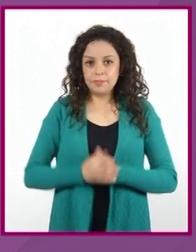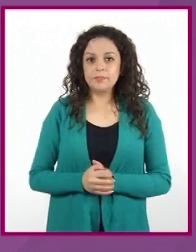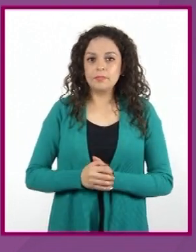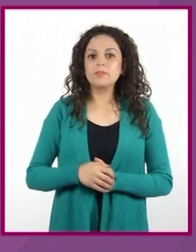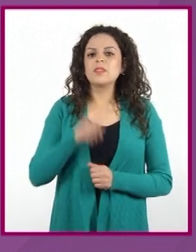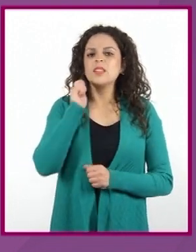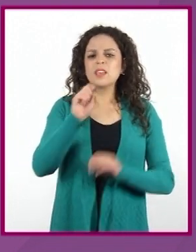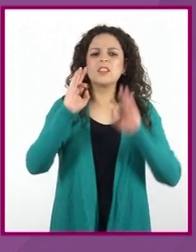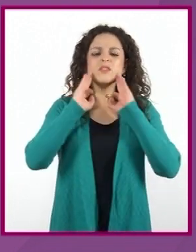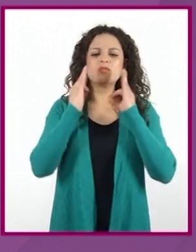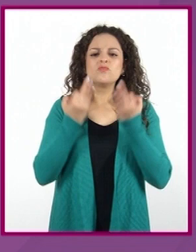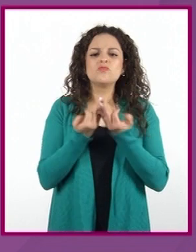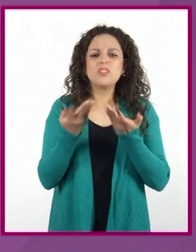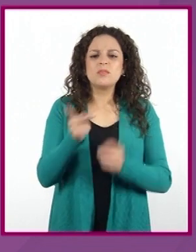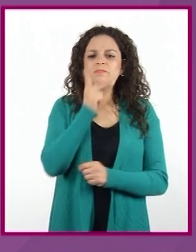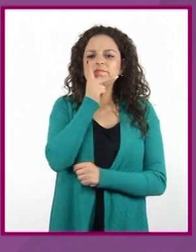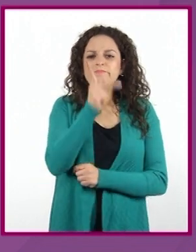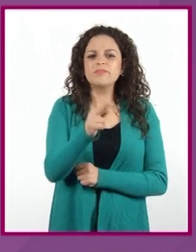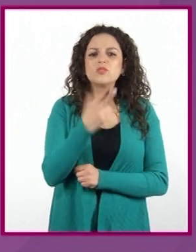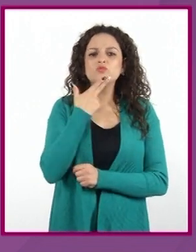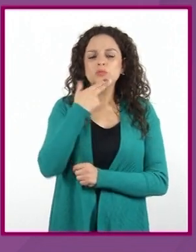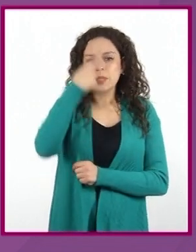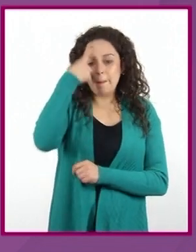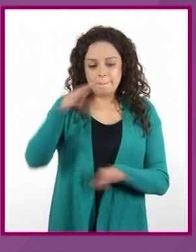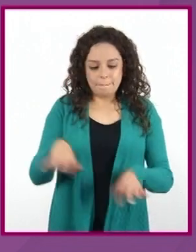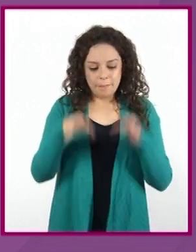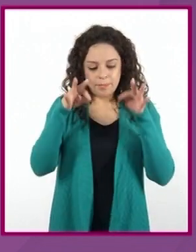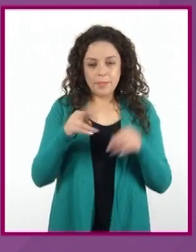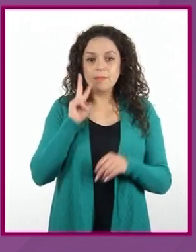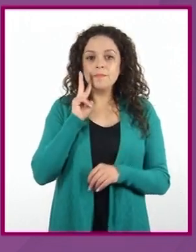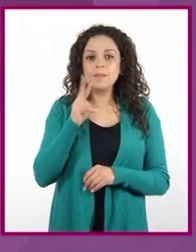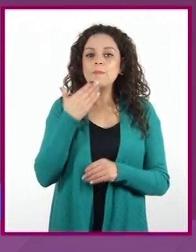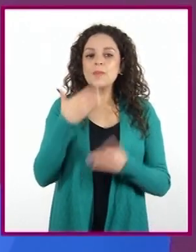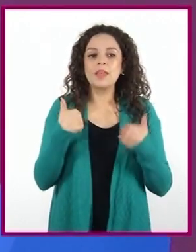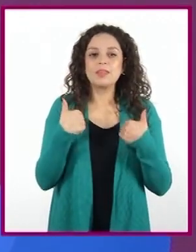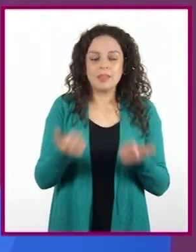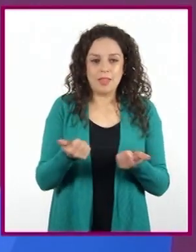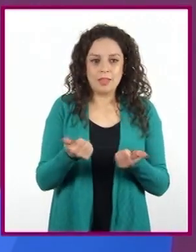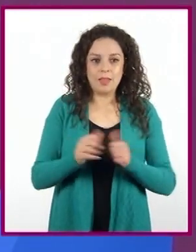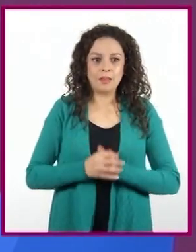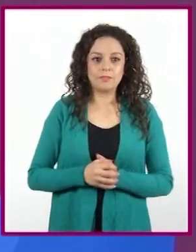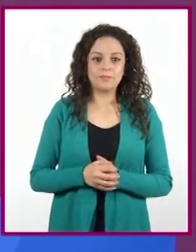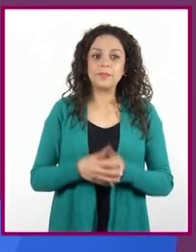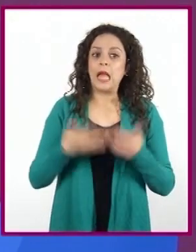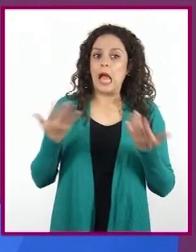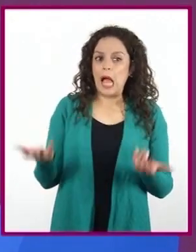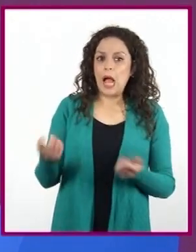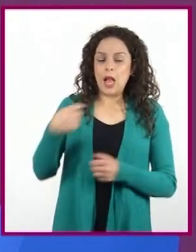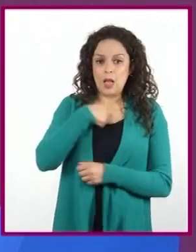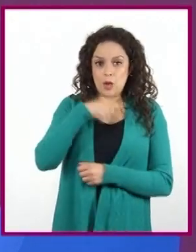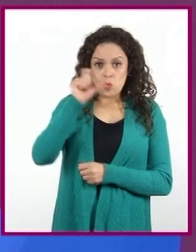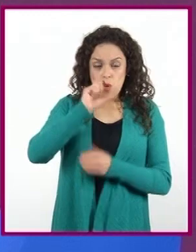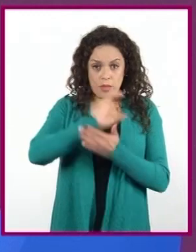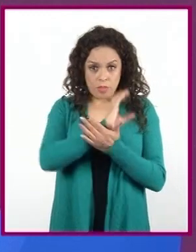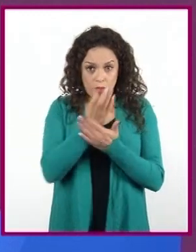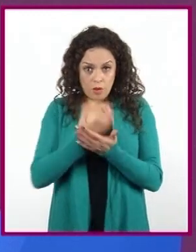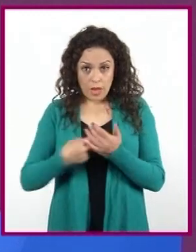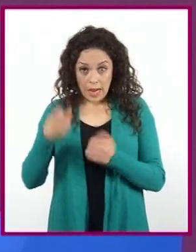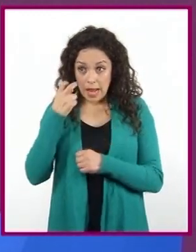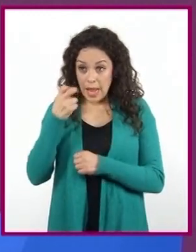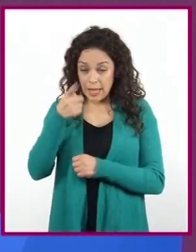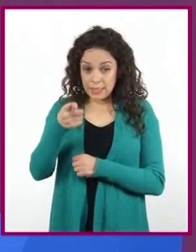vocabulario que se emplea para interpretarlos correctamente. A mí me pasó que cuando contraté el servicio de internet tuve que